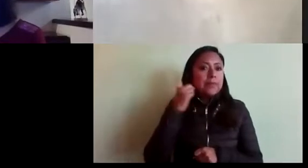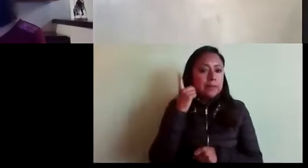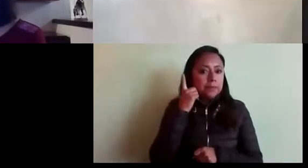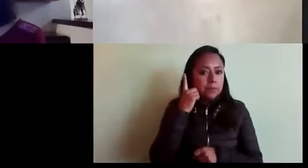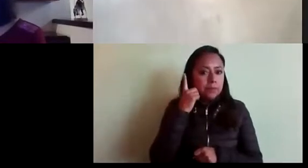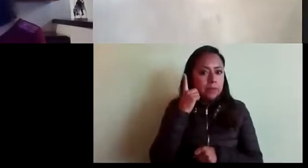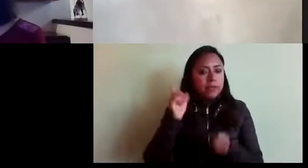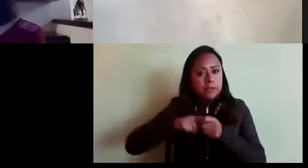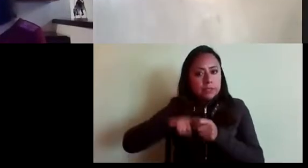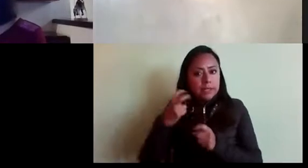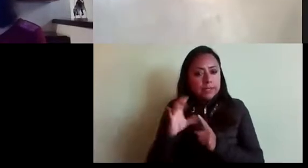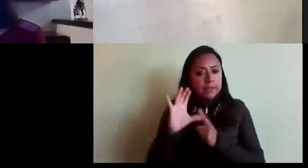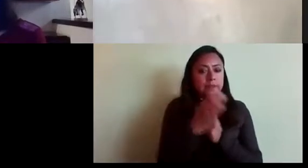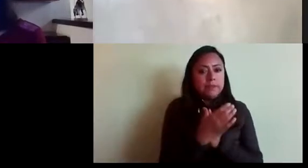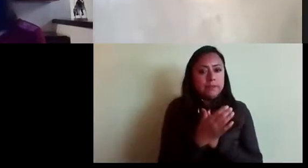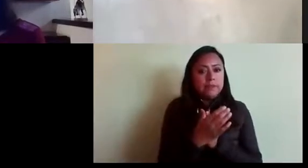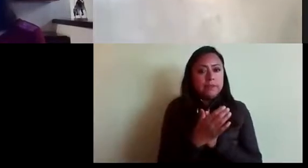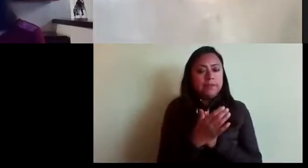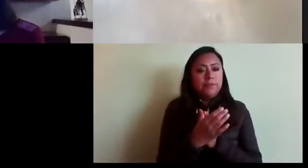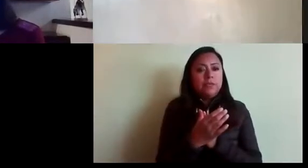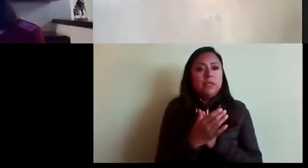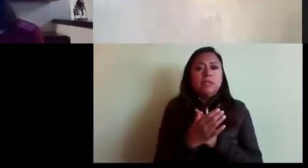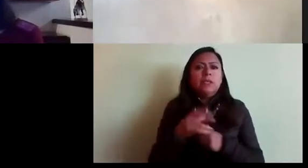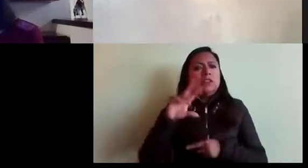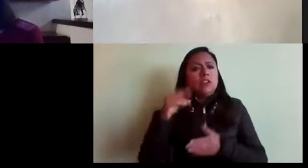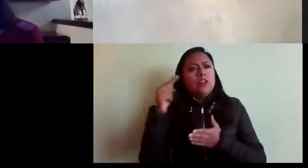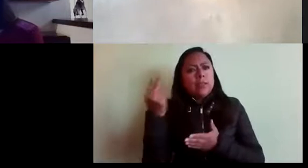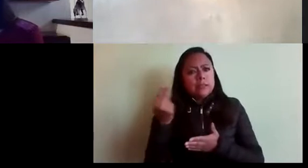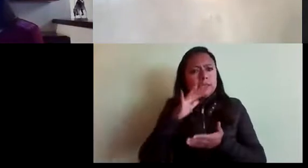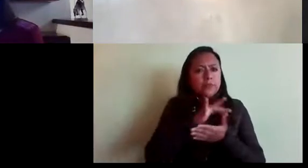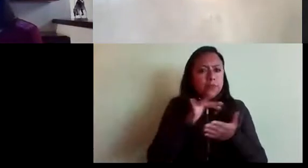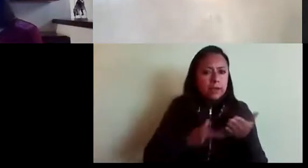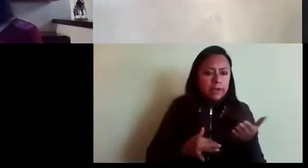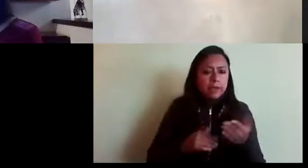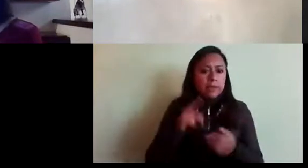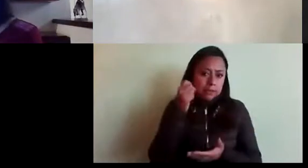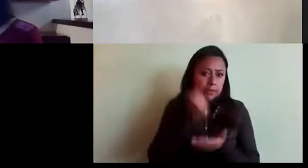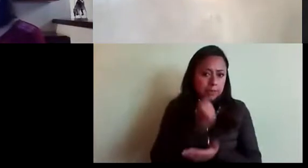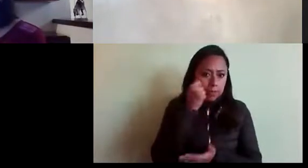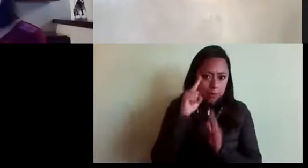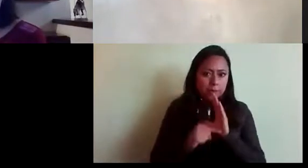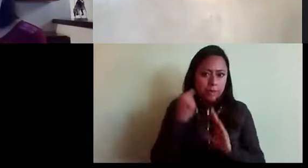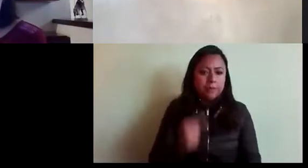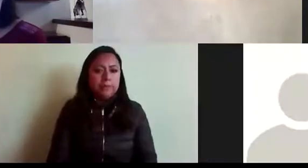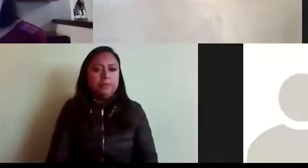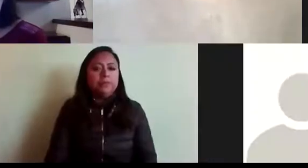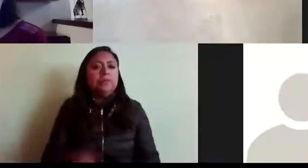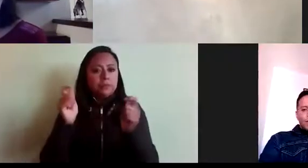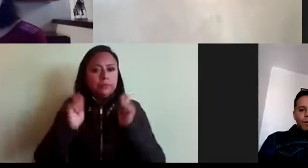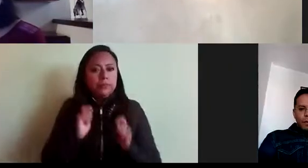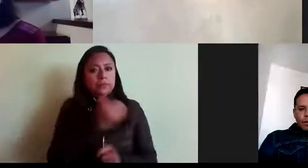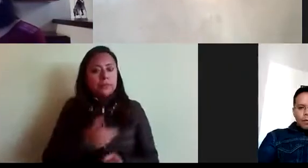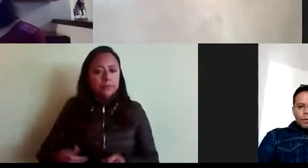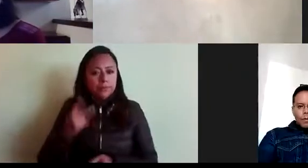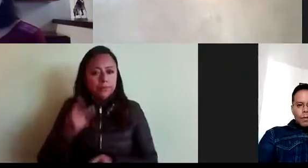integrantes de la comisión se obvia la lectura del mismo y si es de aprobarse en un solo acto. Por instrucciones de la presidencia, se